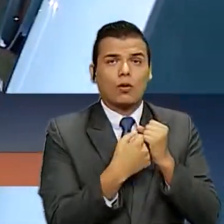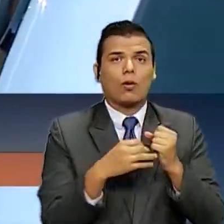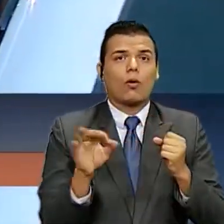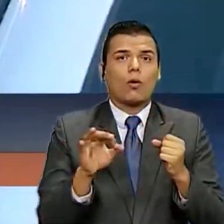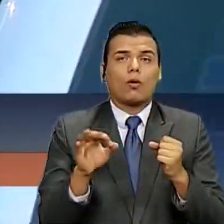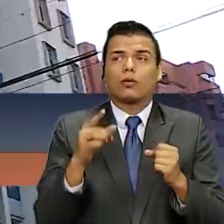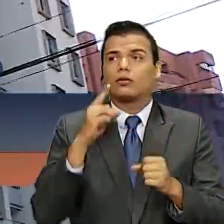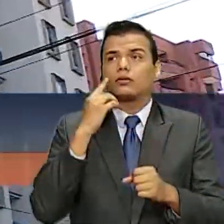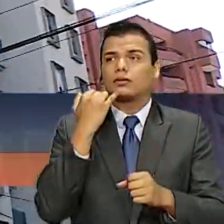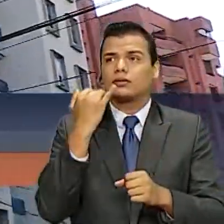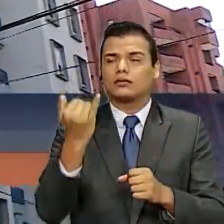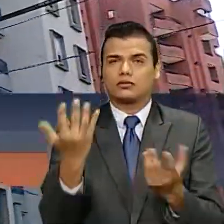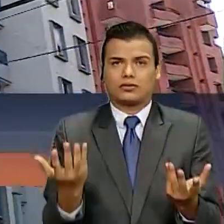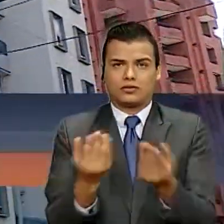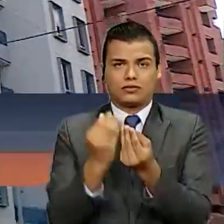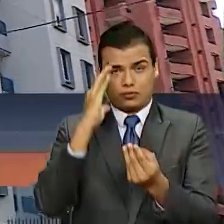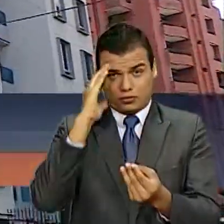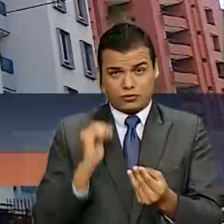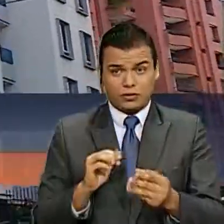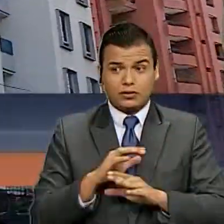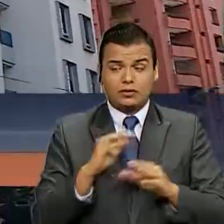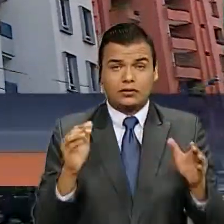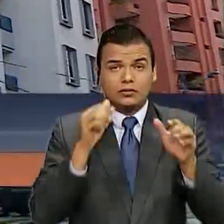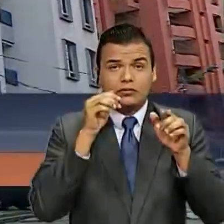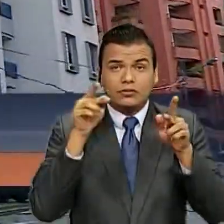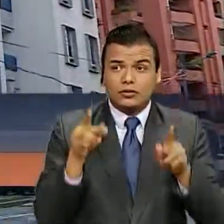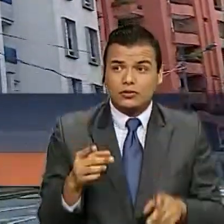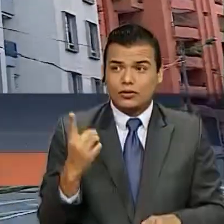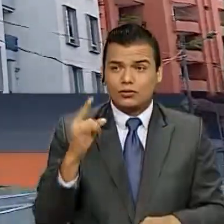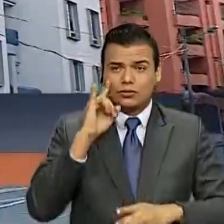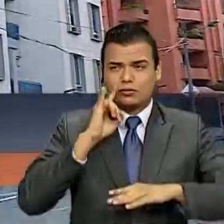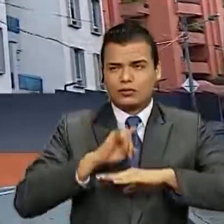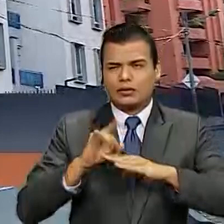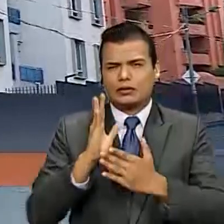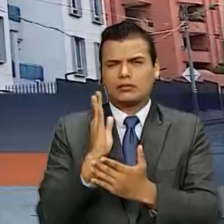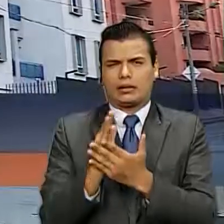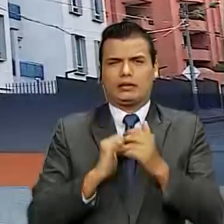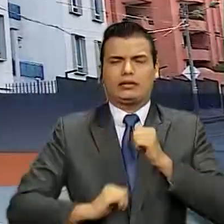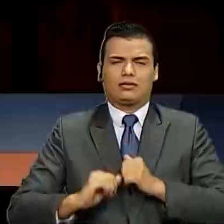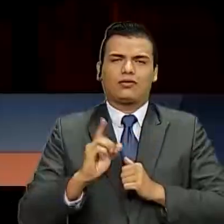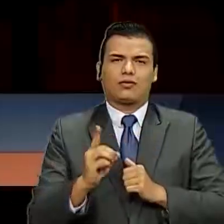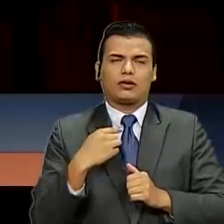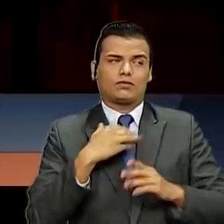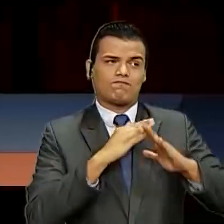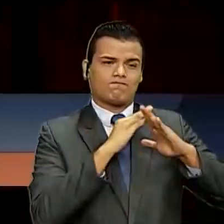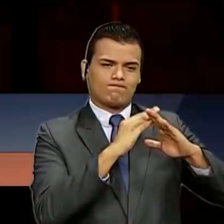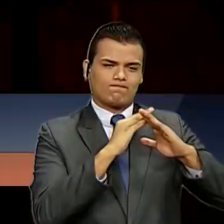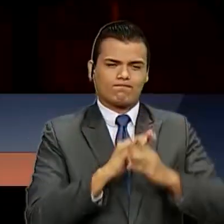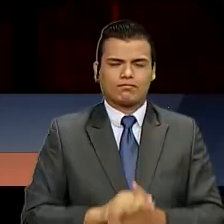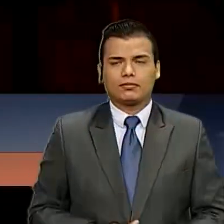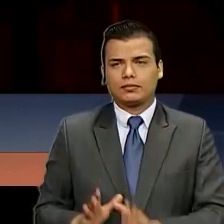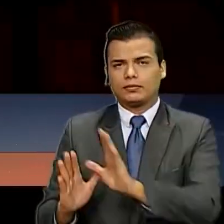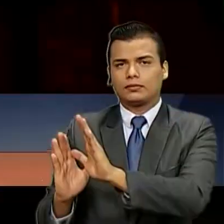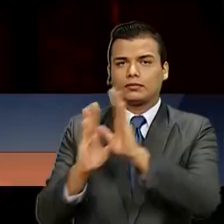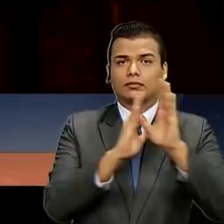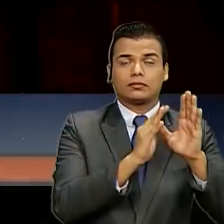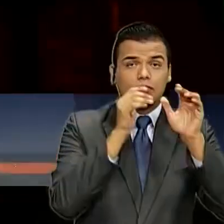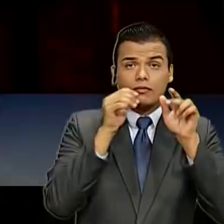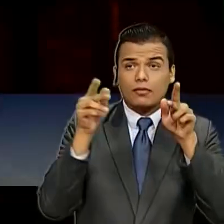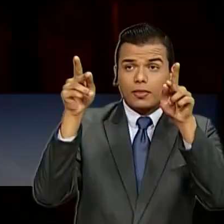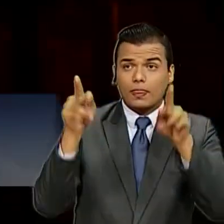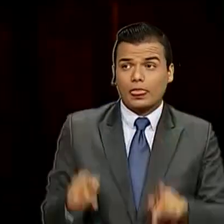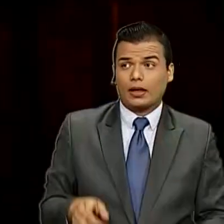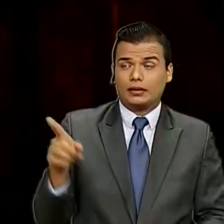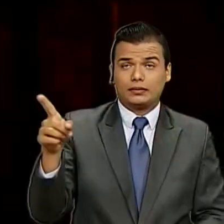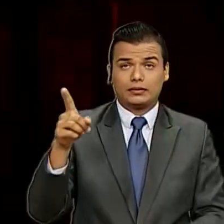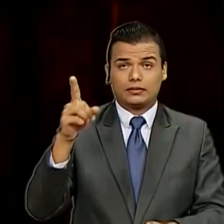sector. Durante el intento de hurto, uno de los vigilantes resultó levemente herido. Por fortuna, el guarda de seguridad que